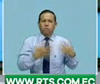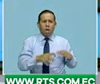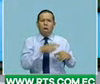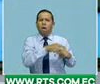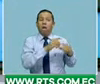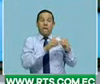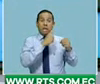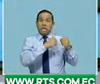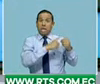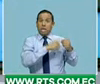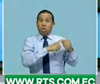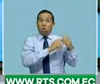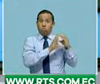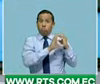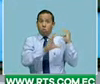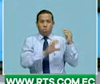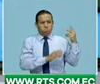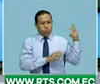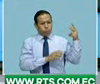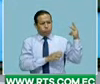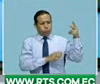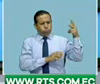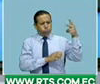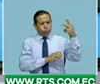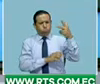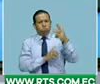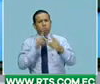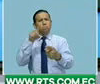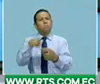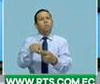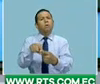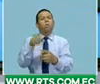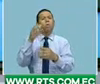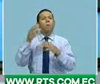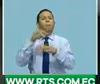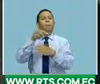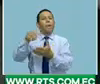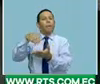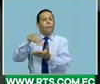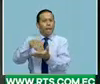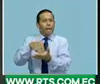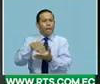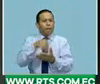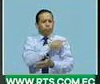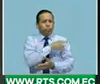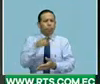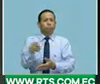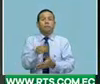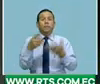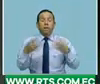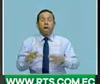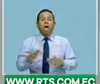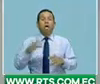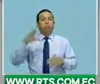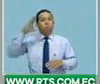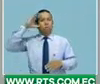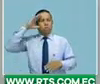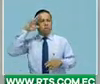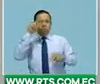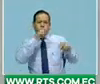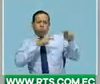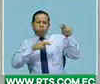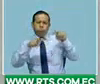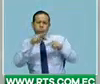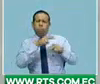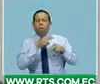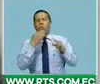Quito y se dirigía a Manabí. El conductor fue detenido. El bus de turismo circulaba sin pasajeros por